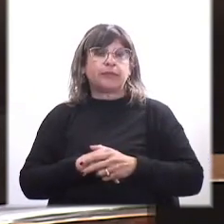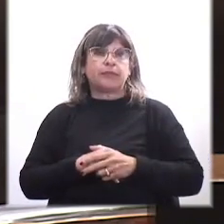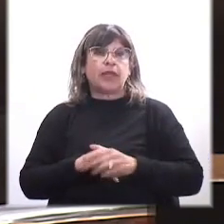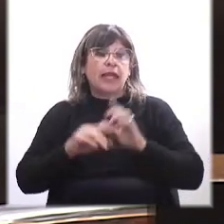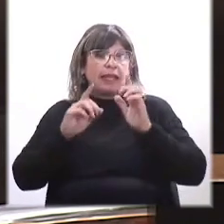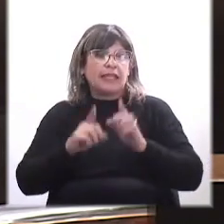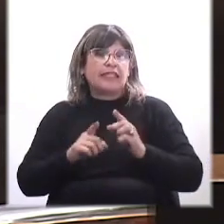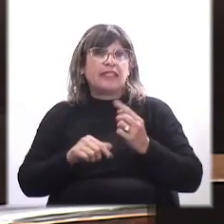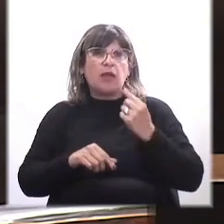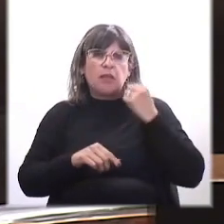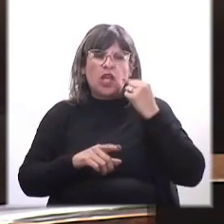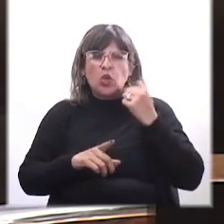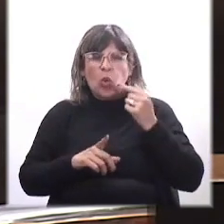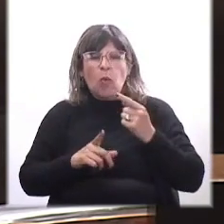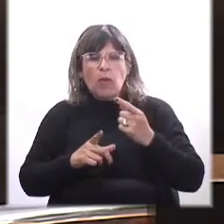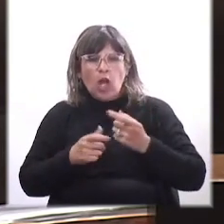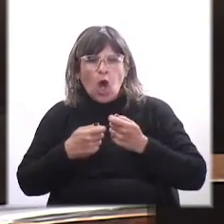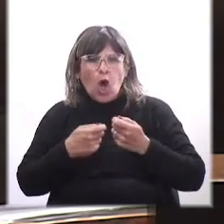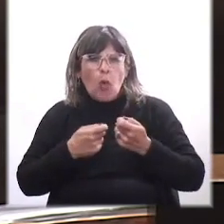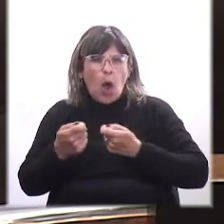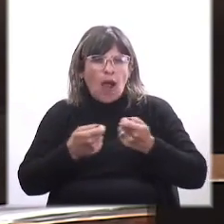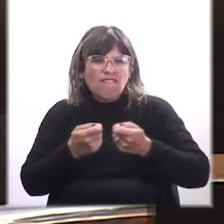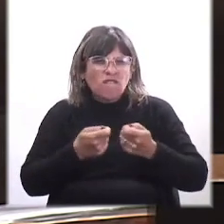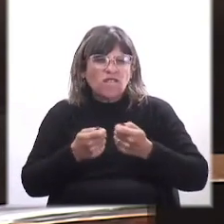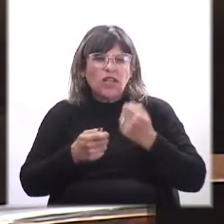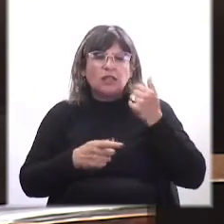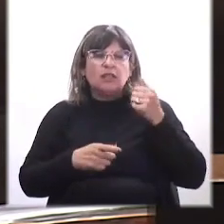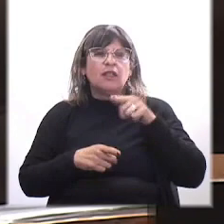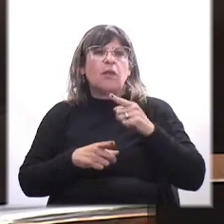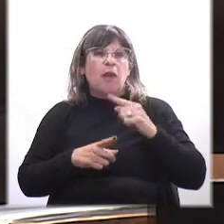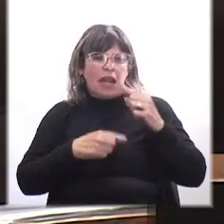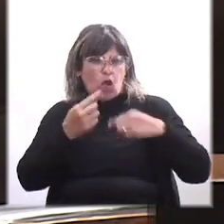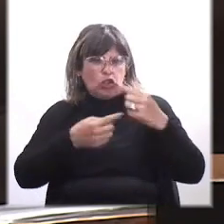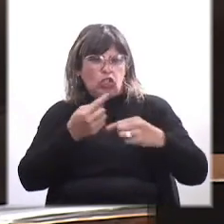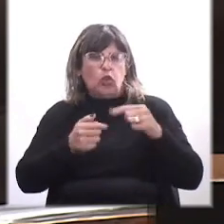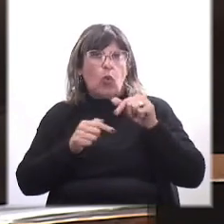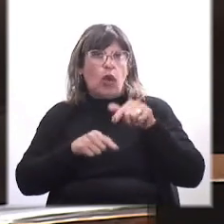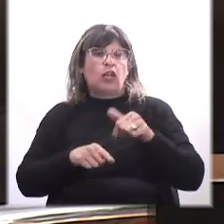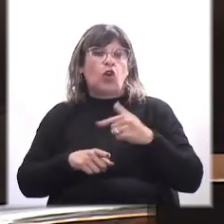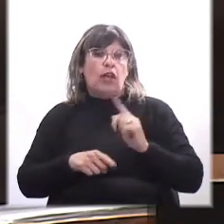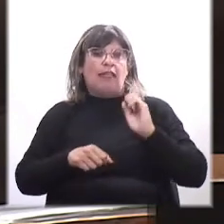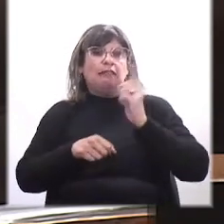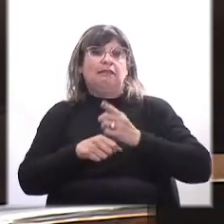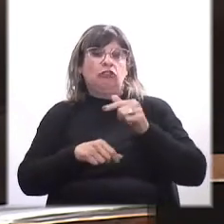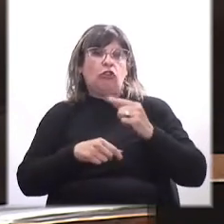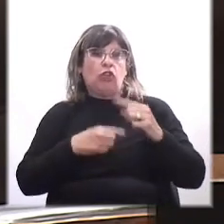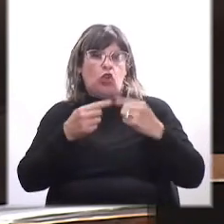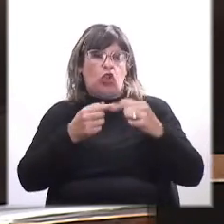Y también números forzados que se dieron para seguir adelante con semejante decisión.